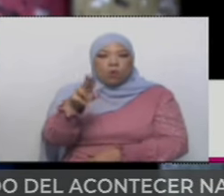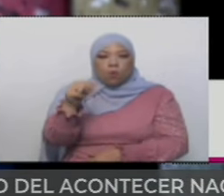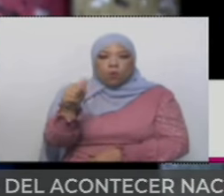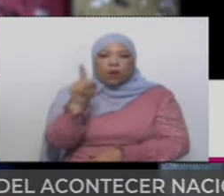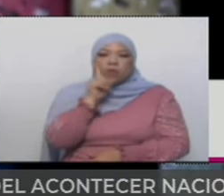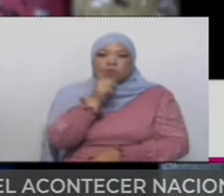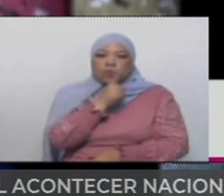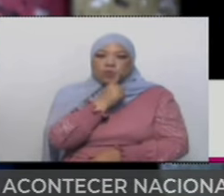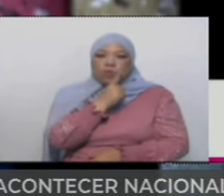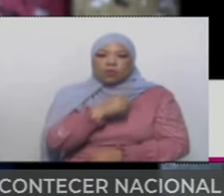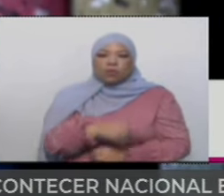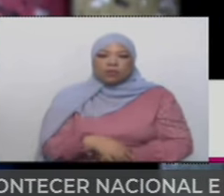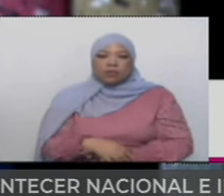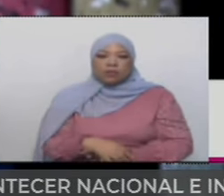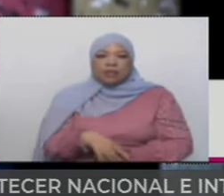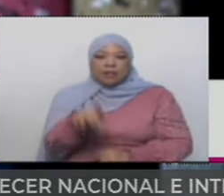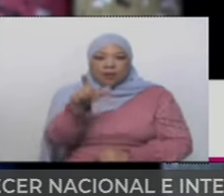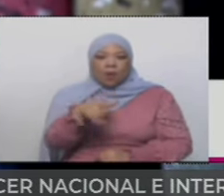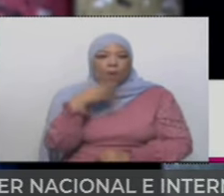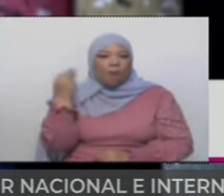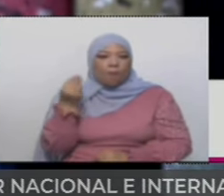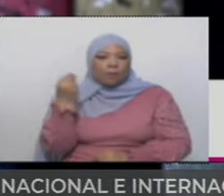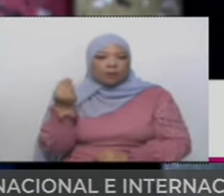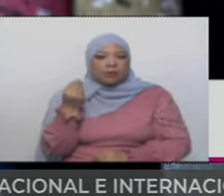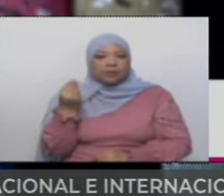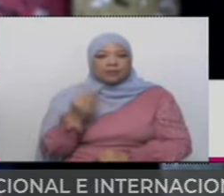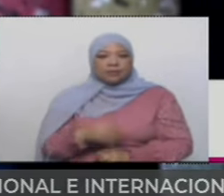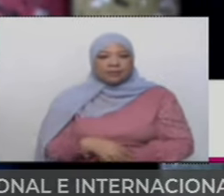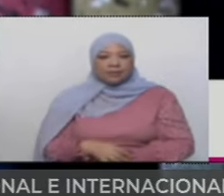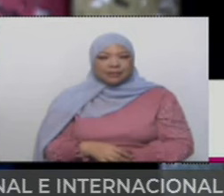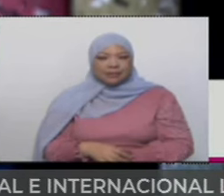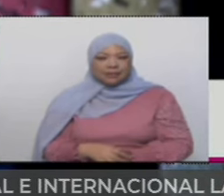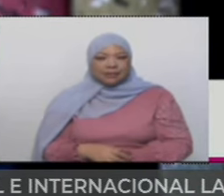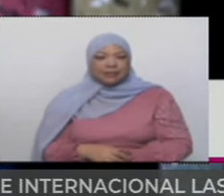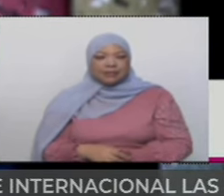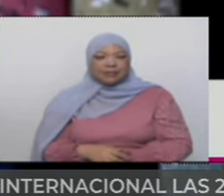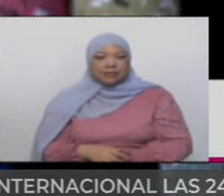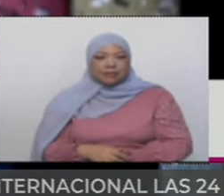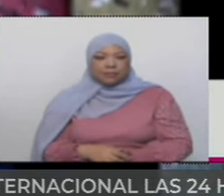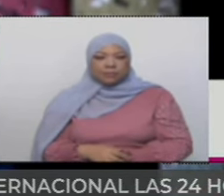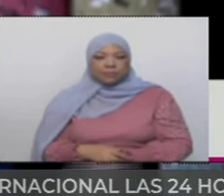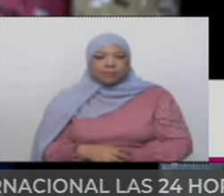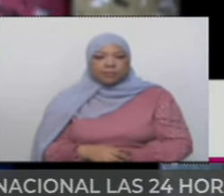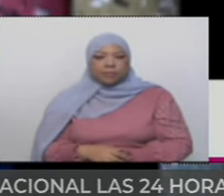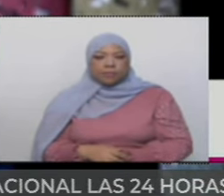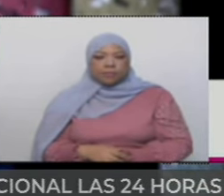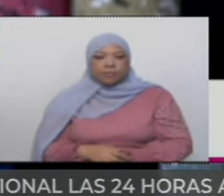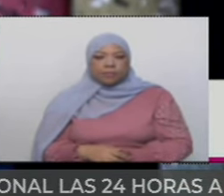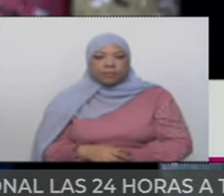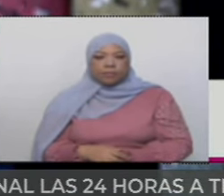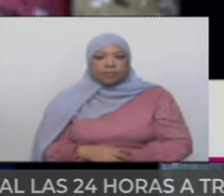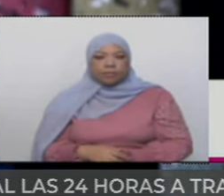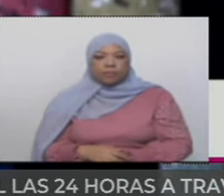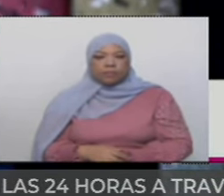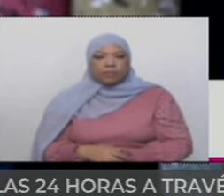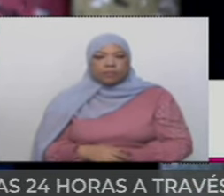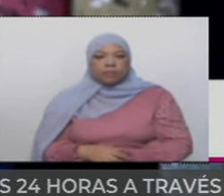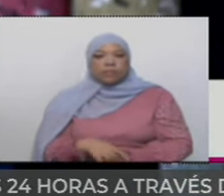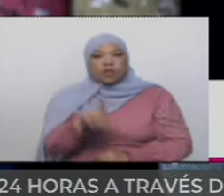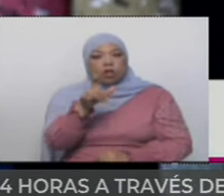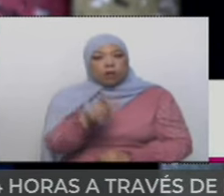Matute. Matute, vale. Y bueno, aquí estamos. Como dice el camarada